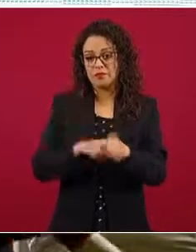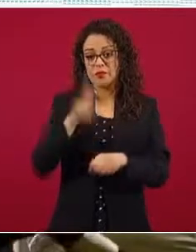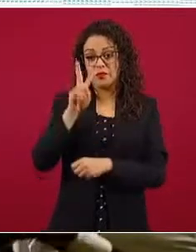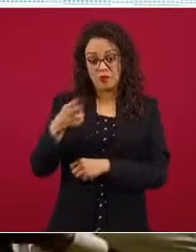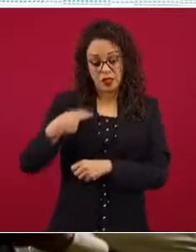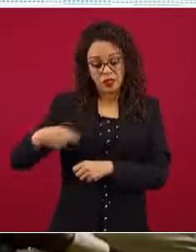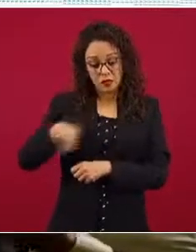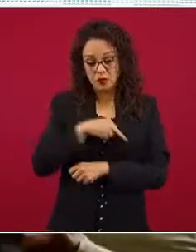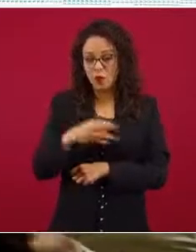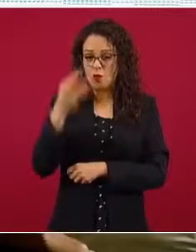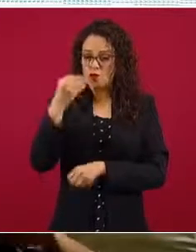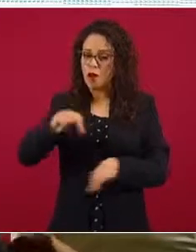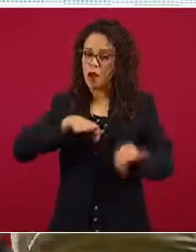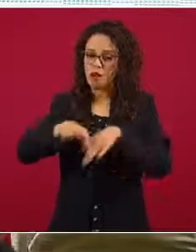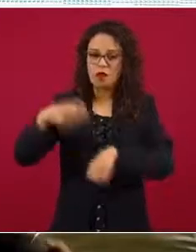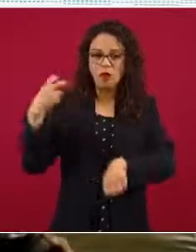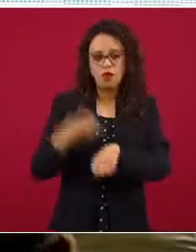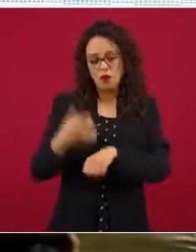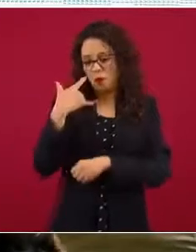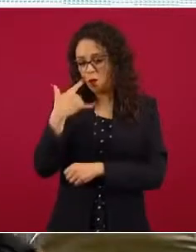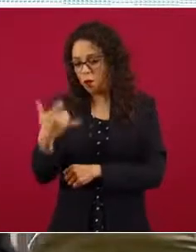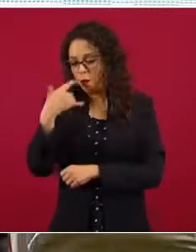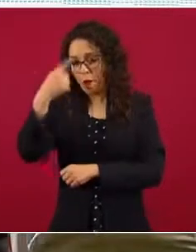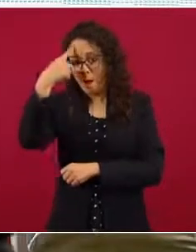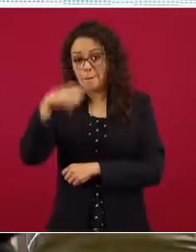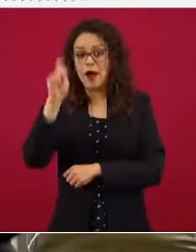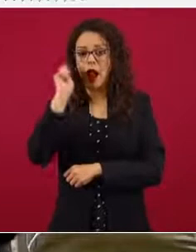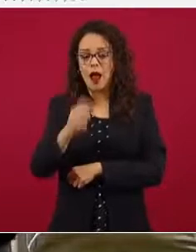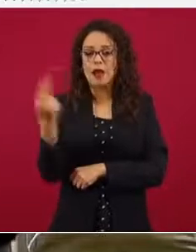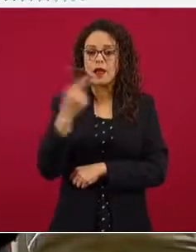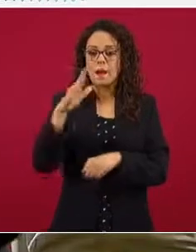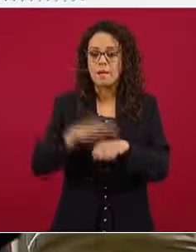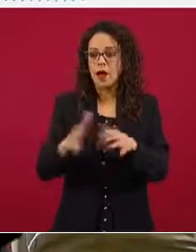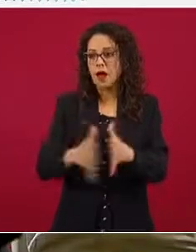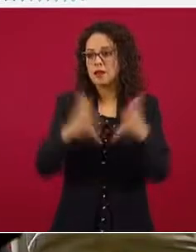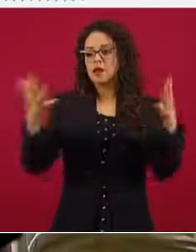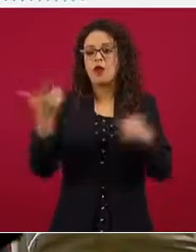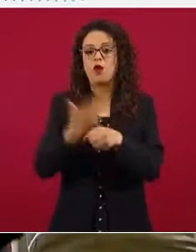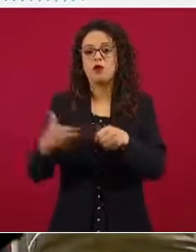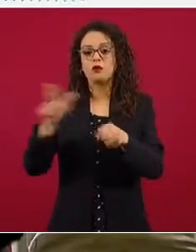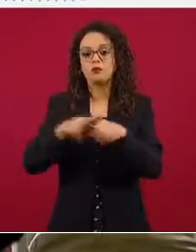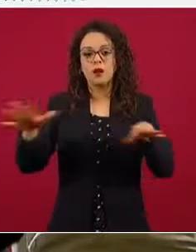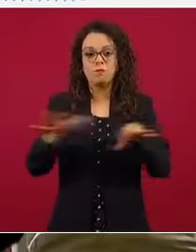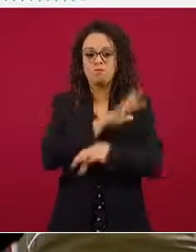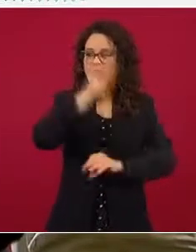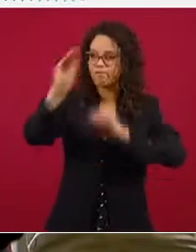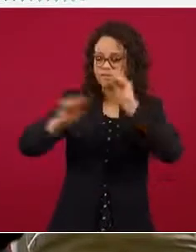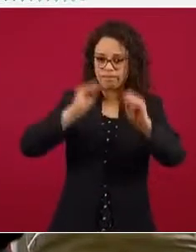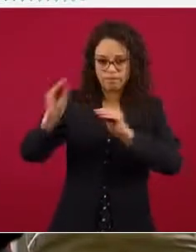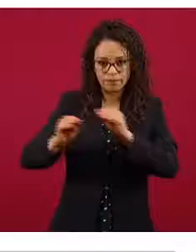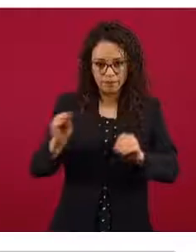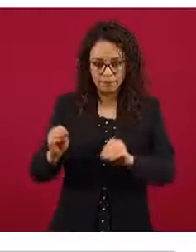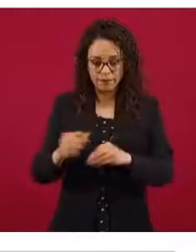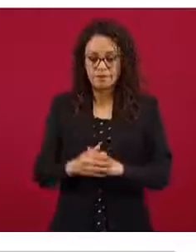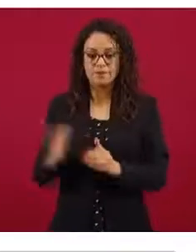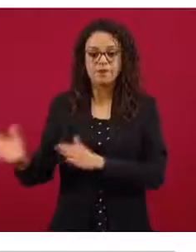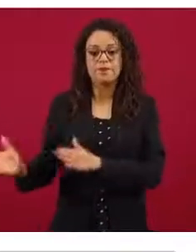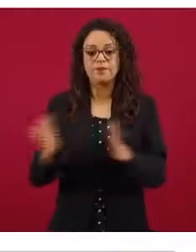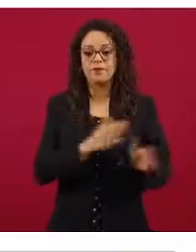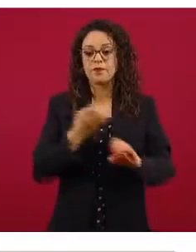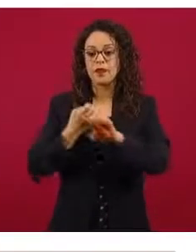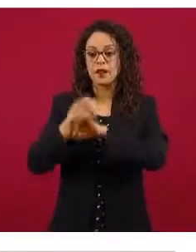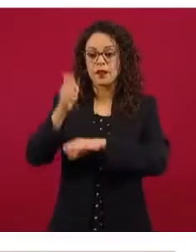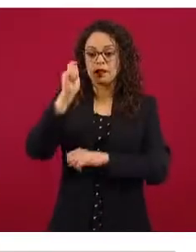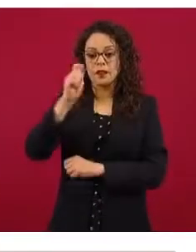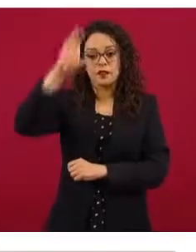más rápido en la reconversión hospitalaria. La siguiente. En el caso de Coahuila también tenemos que tuvimos un cambio